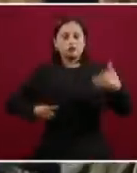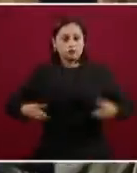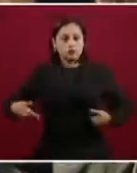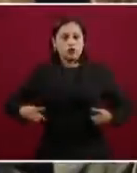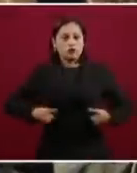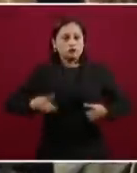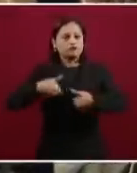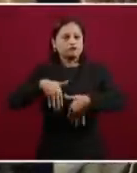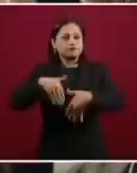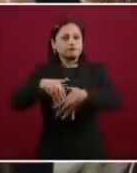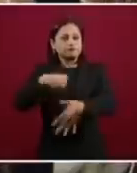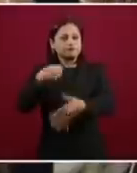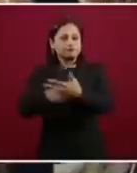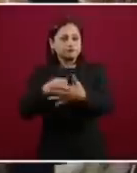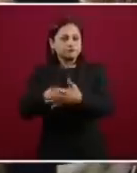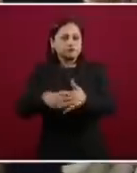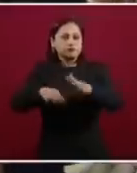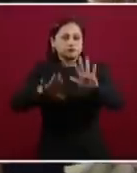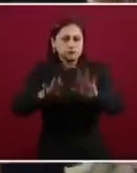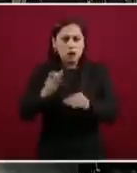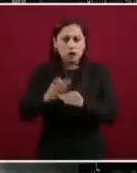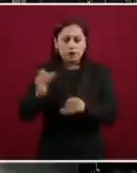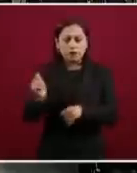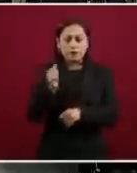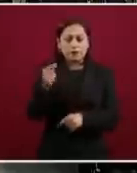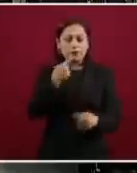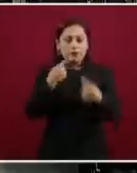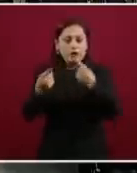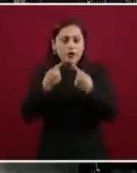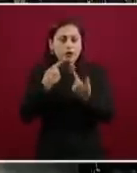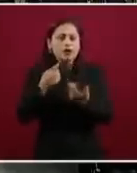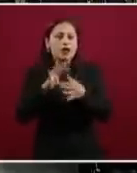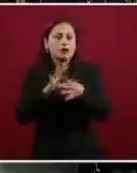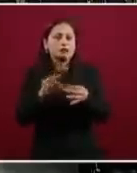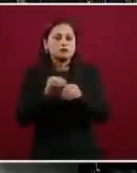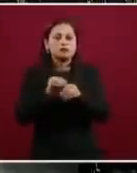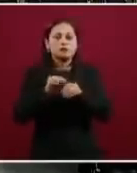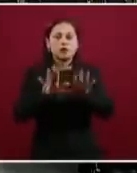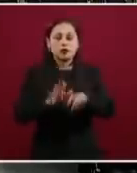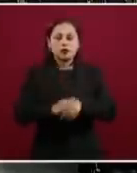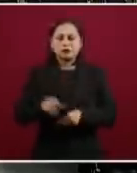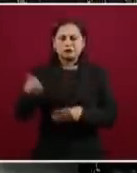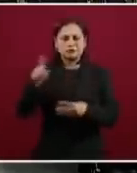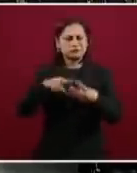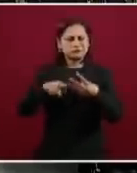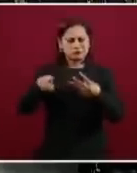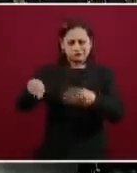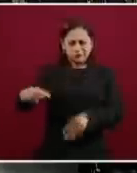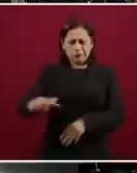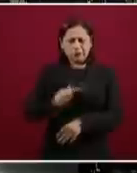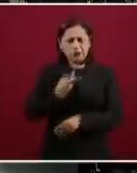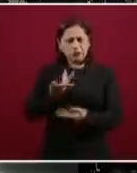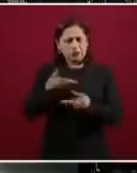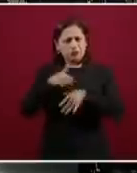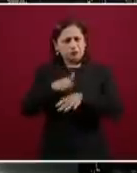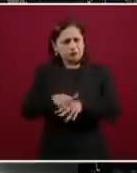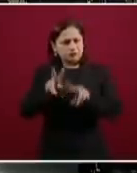las cosas. Lo otro que planteabas era sobre el Tren Maya. Sí,